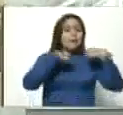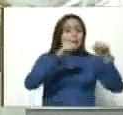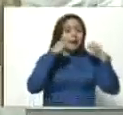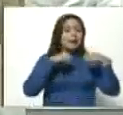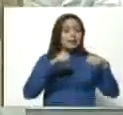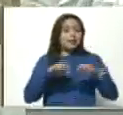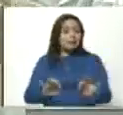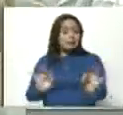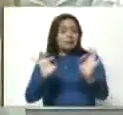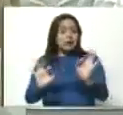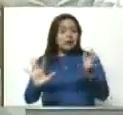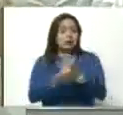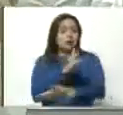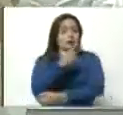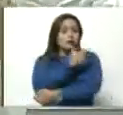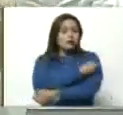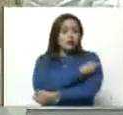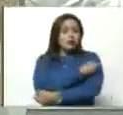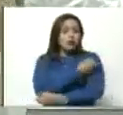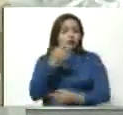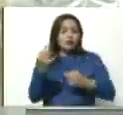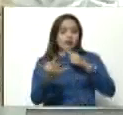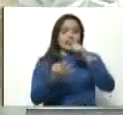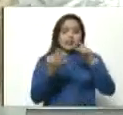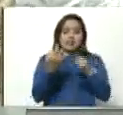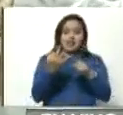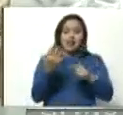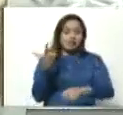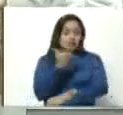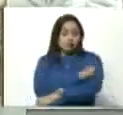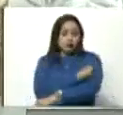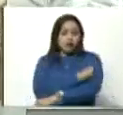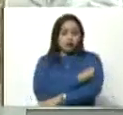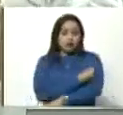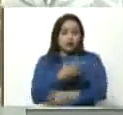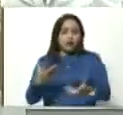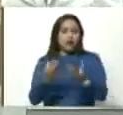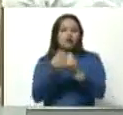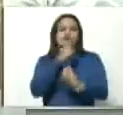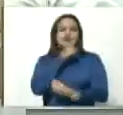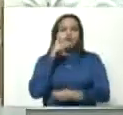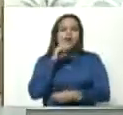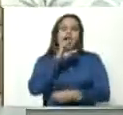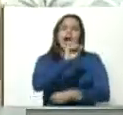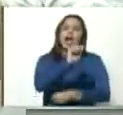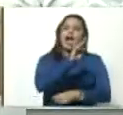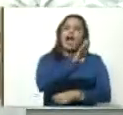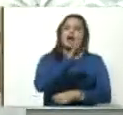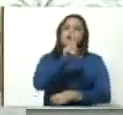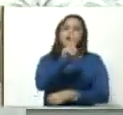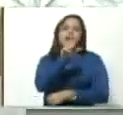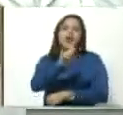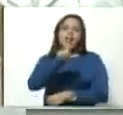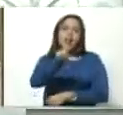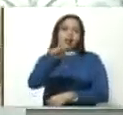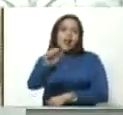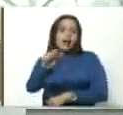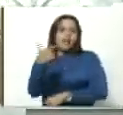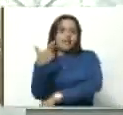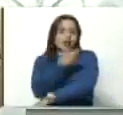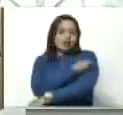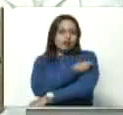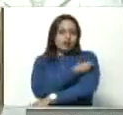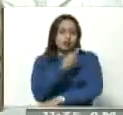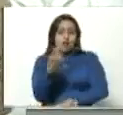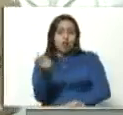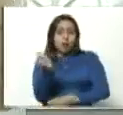clínico de vacunación de refuerzo con la vacuna Abdala. Y todos nuestros compatriotas fueron vacunados hace